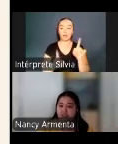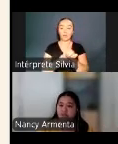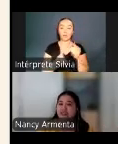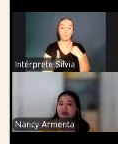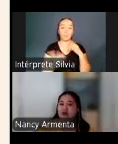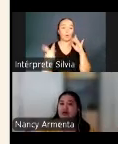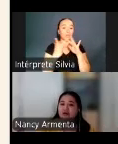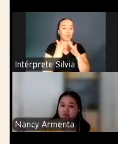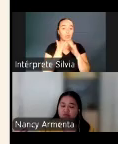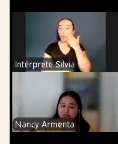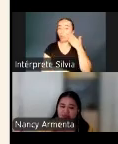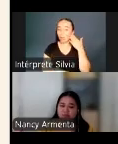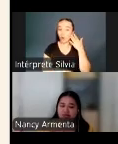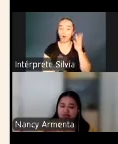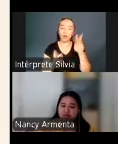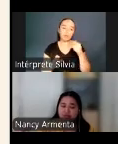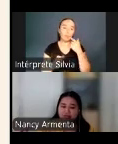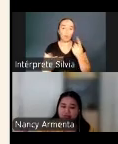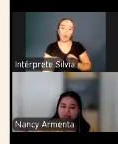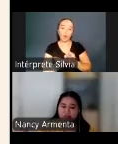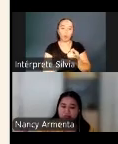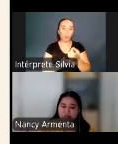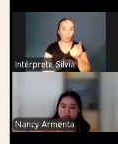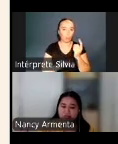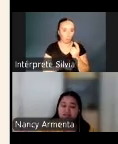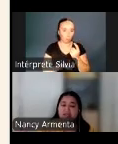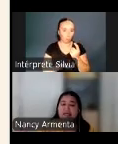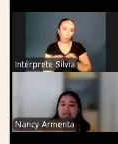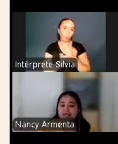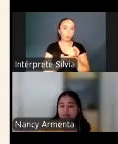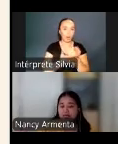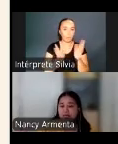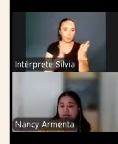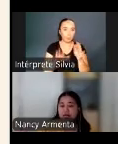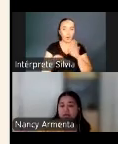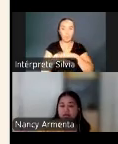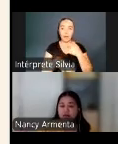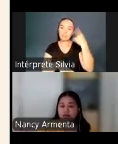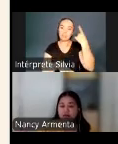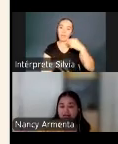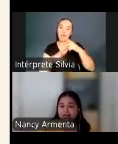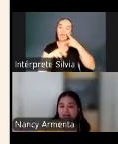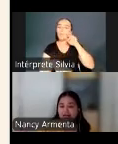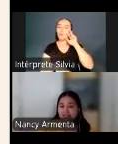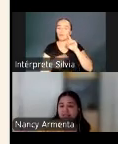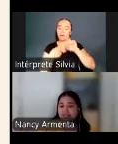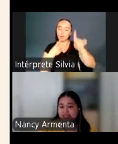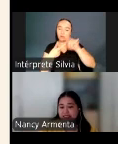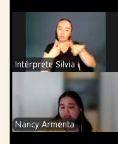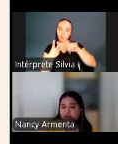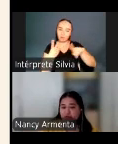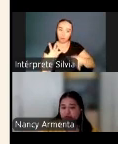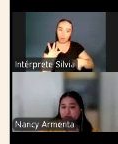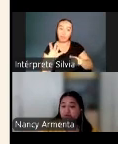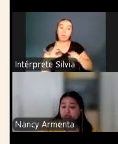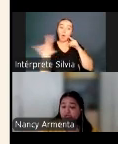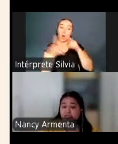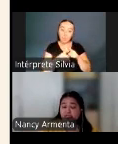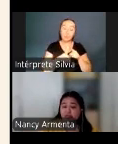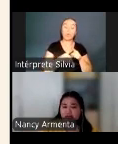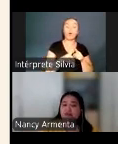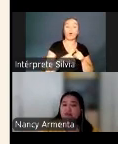es una especie de hoja de ruta para estudiar esta experiencia. Y también ahora hemos incluido para el análisis este